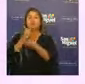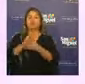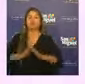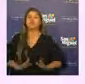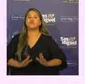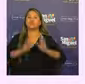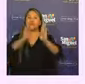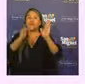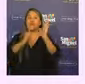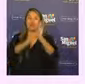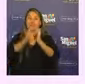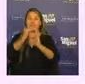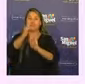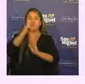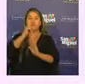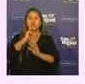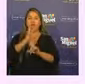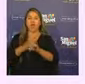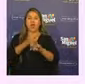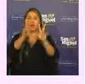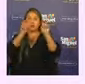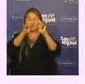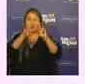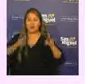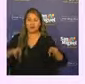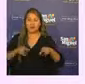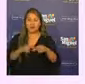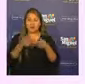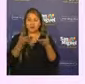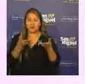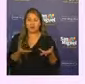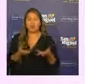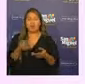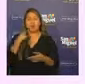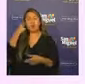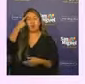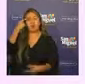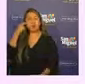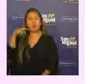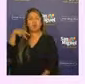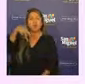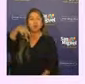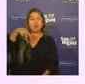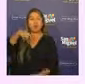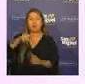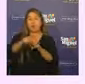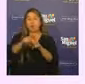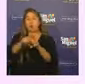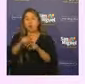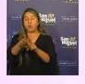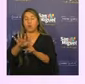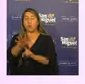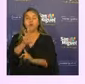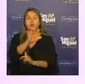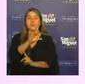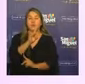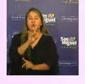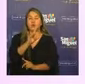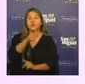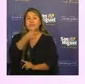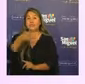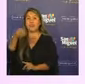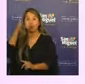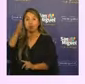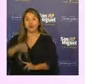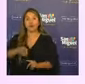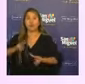tenemos reciclaje. Hoy día ya yo creo que en junio, julio vamos a llegar al 50, al 100% de los